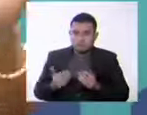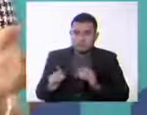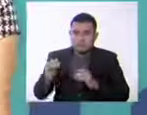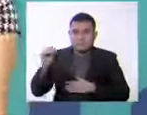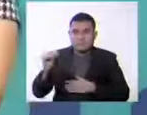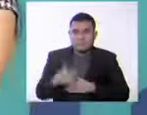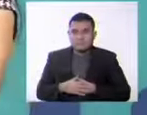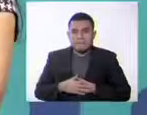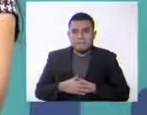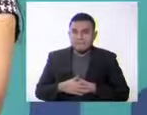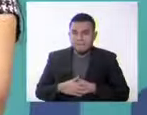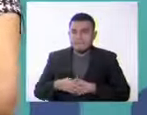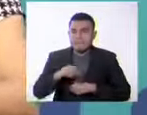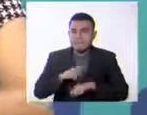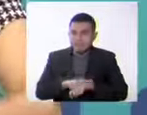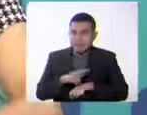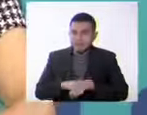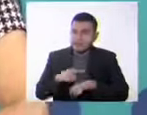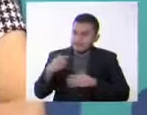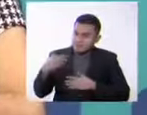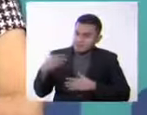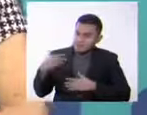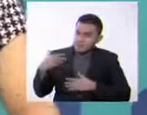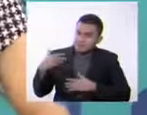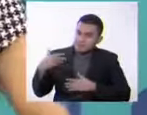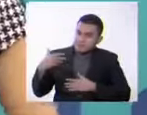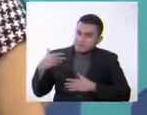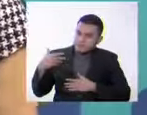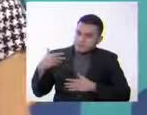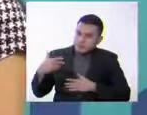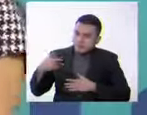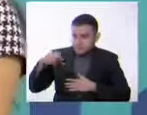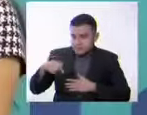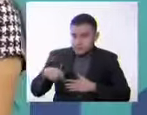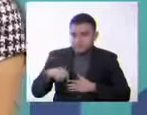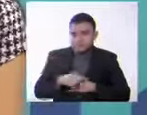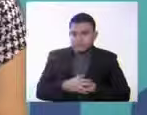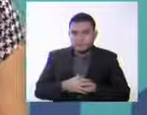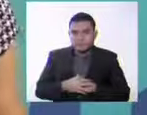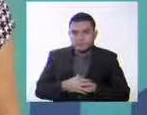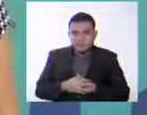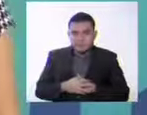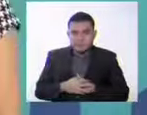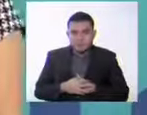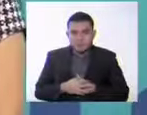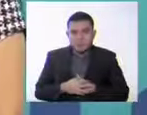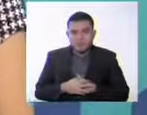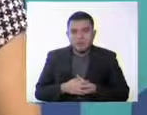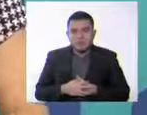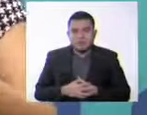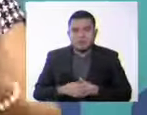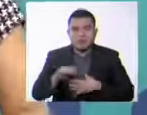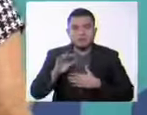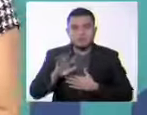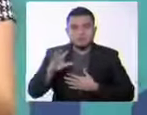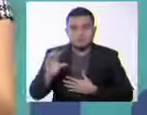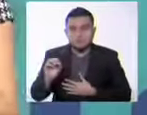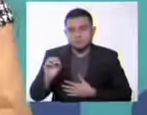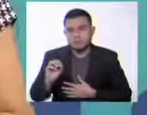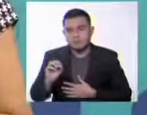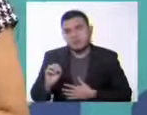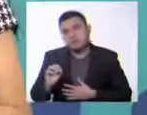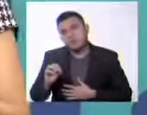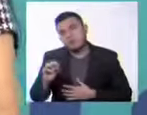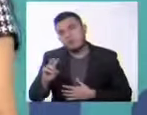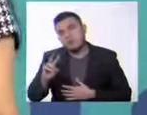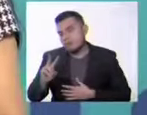de generación en generación y digamos aquí en el 2000, qué sé yo, 50, en el 3000 van a